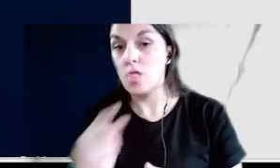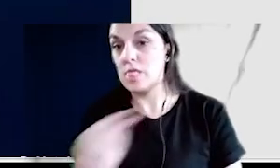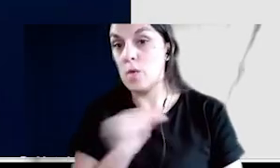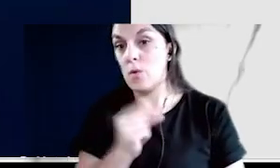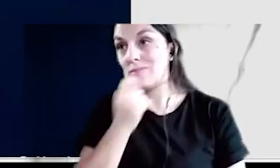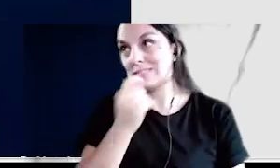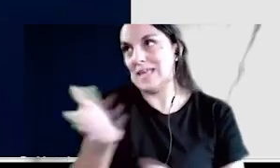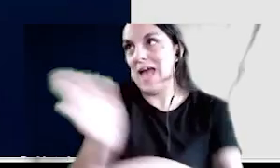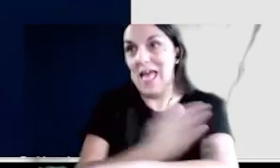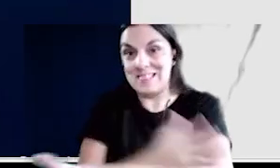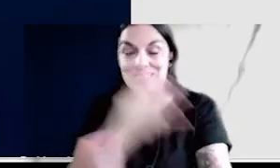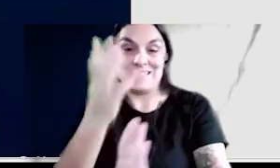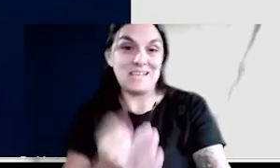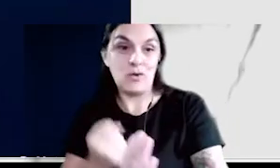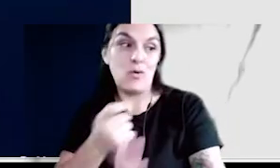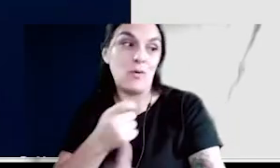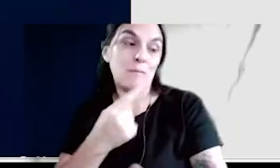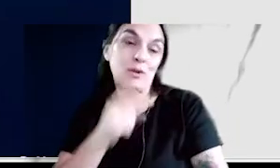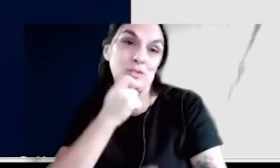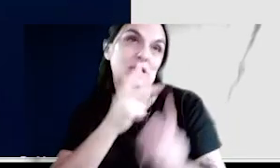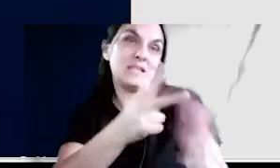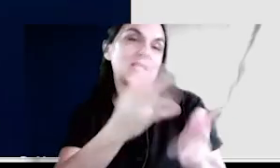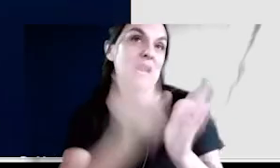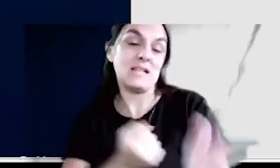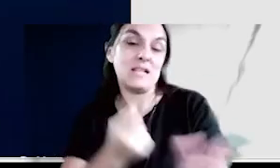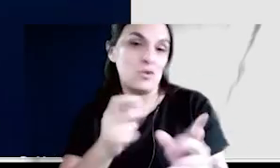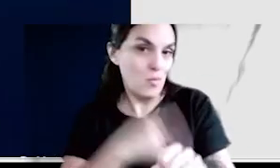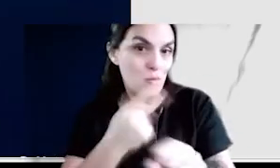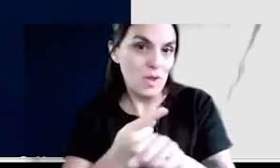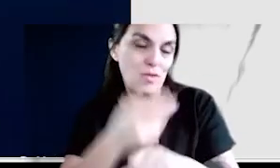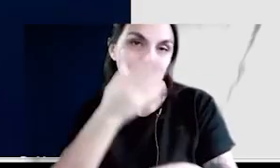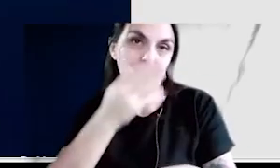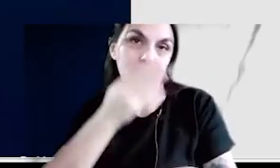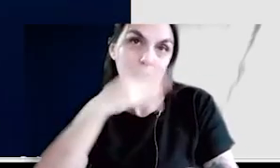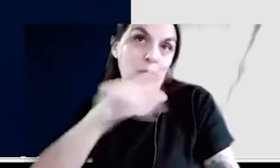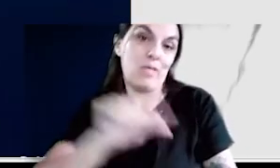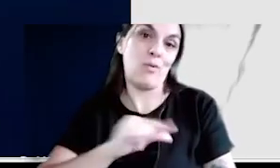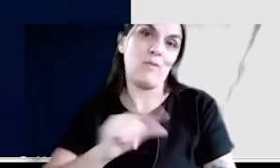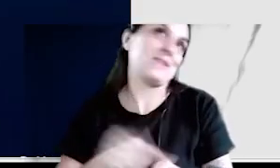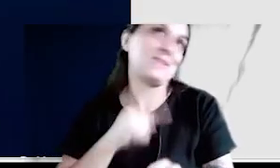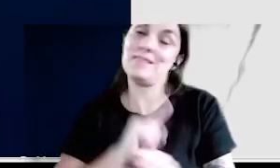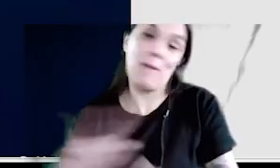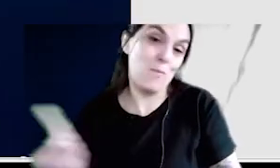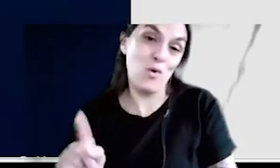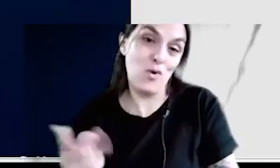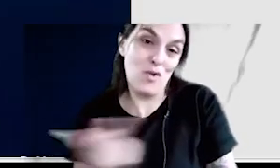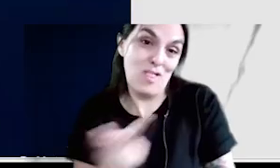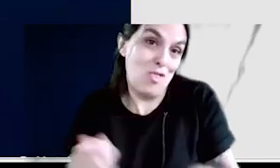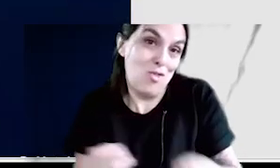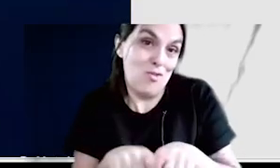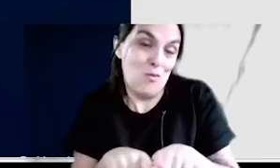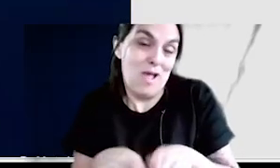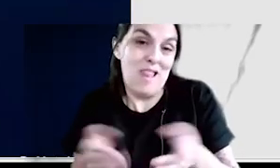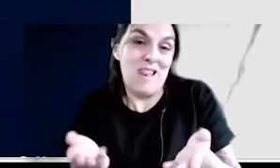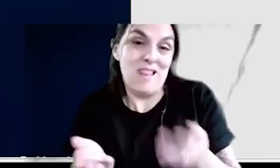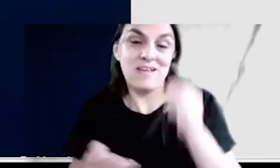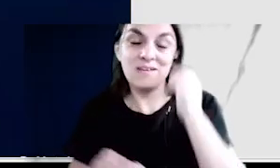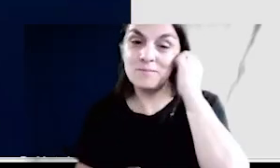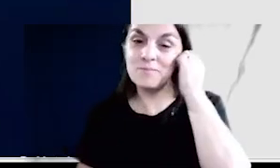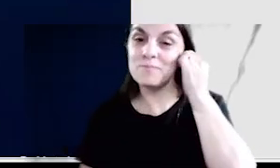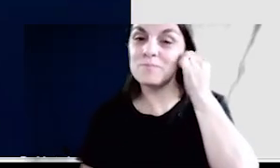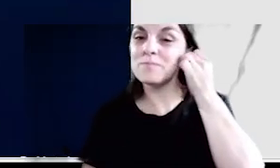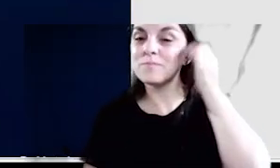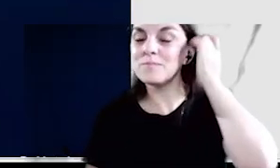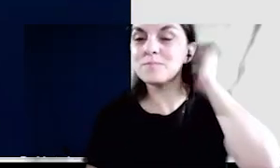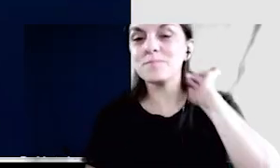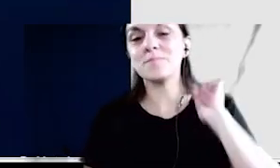si ANSES establece que no hay que retenerles, no les puede devolver. Entonces, si ustedes se colgaron, entre comillas, en presentar deducciones